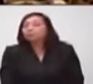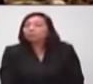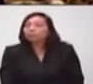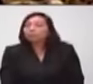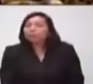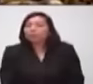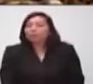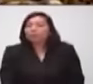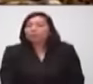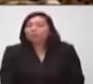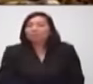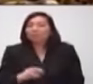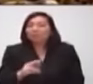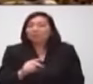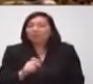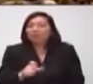El señor Martorell